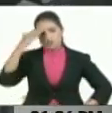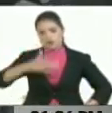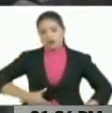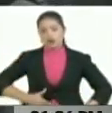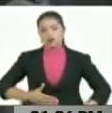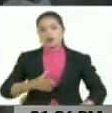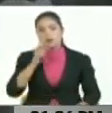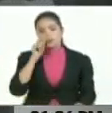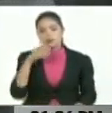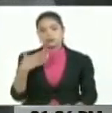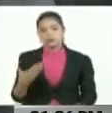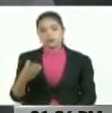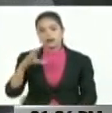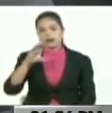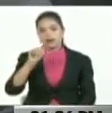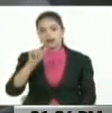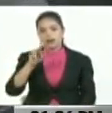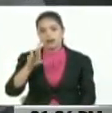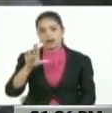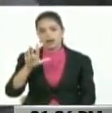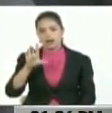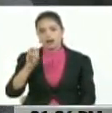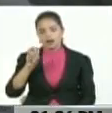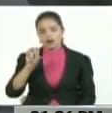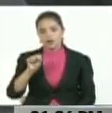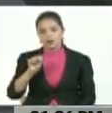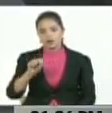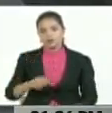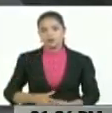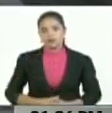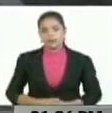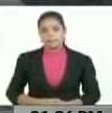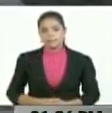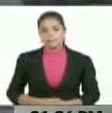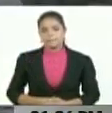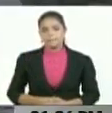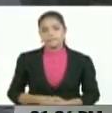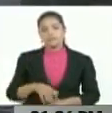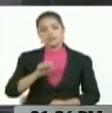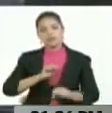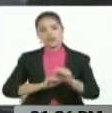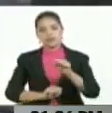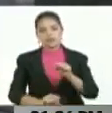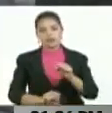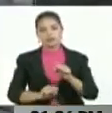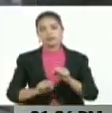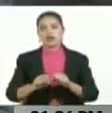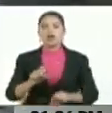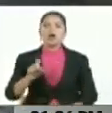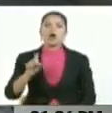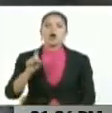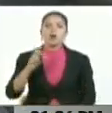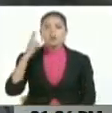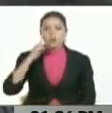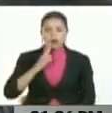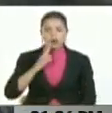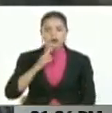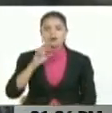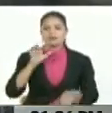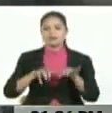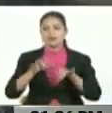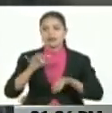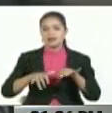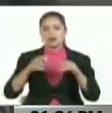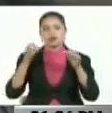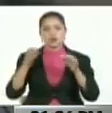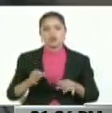Mayor General Carlos Leal Tellería, Comandante de la Región Estratégica de Defensa Integral Guayana, y el Secretario de